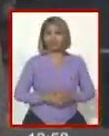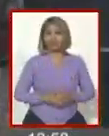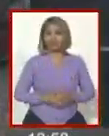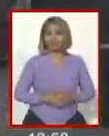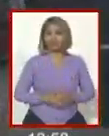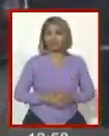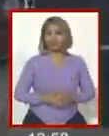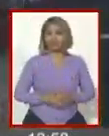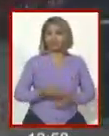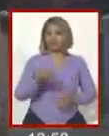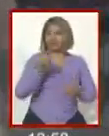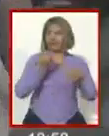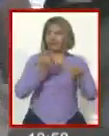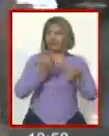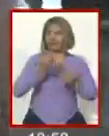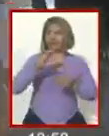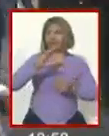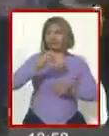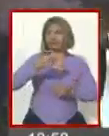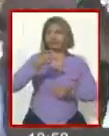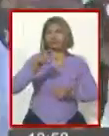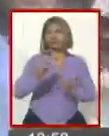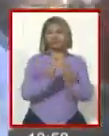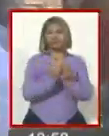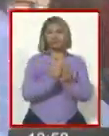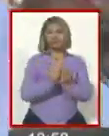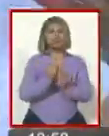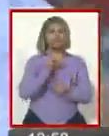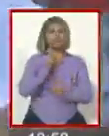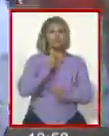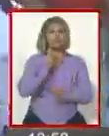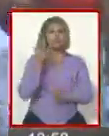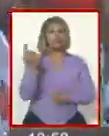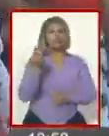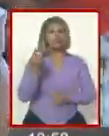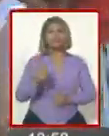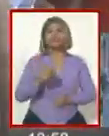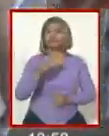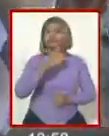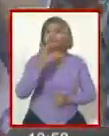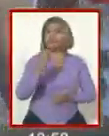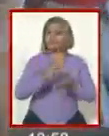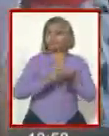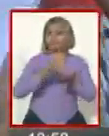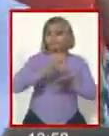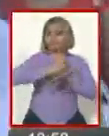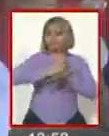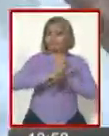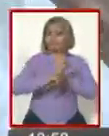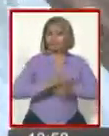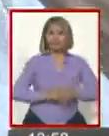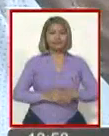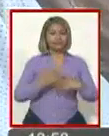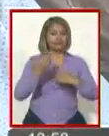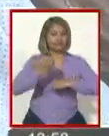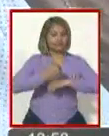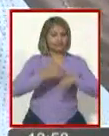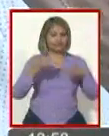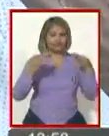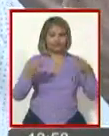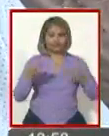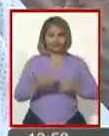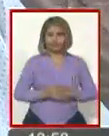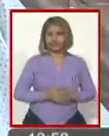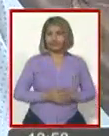el asado chaqueño, también acompañan con el vino y siempre nunca falta el quesito chaqueño. Sí, aquí estamos